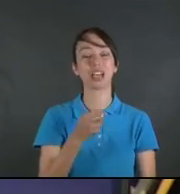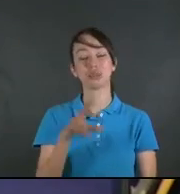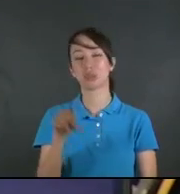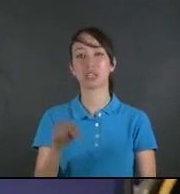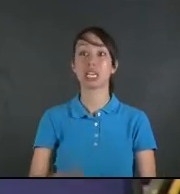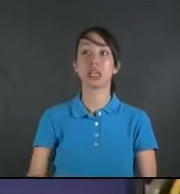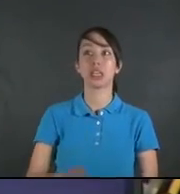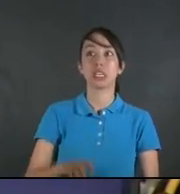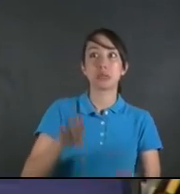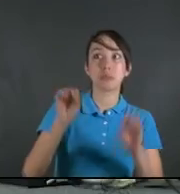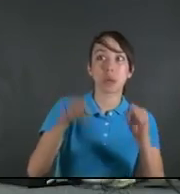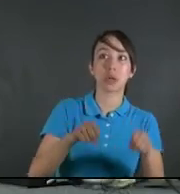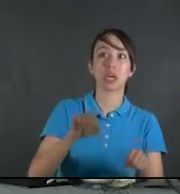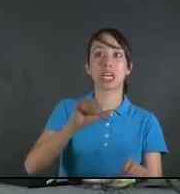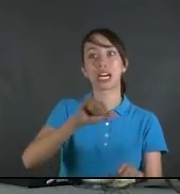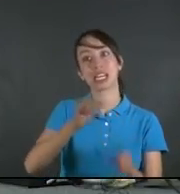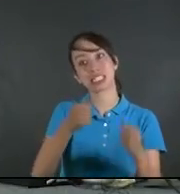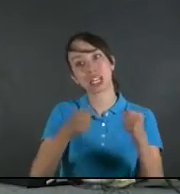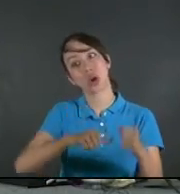hacer tal